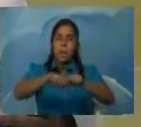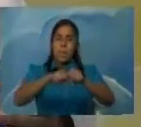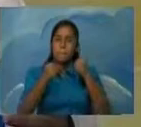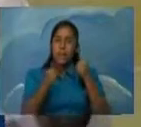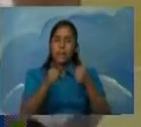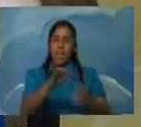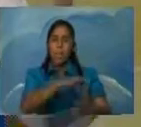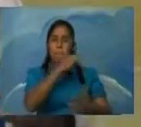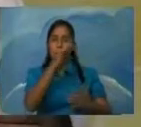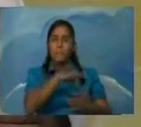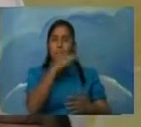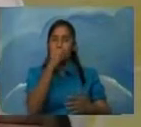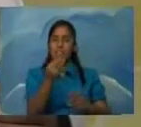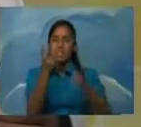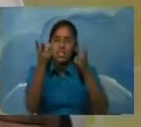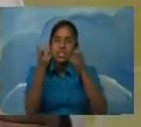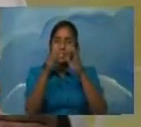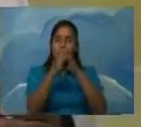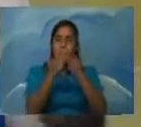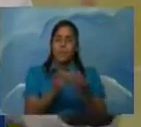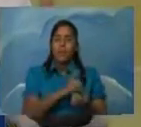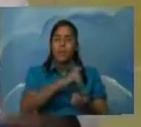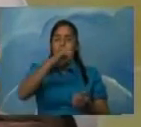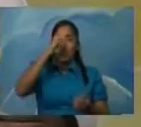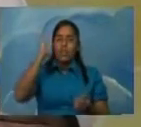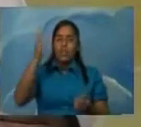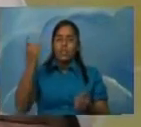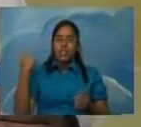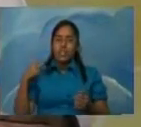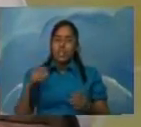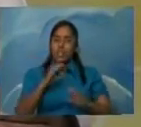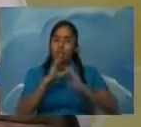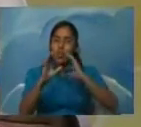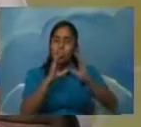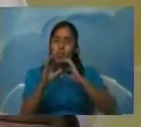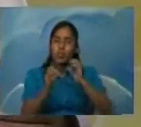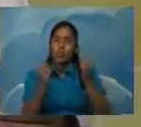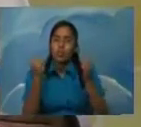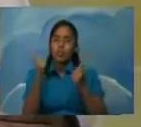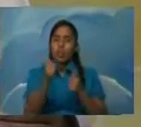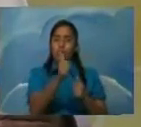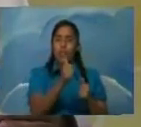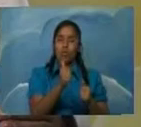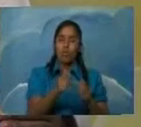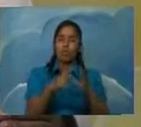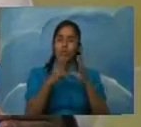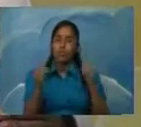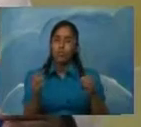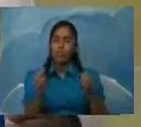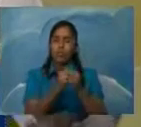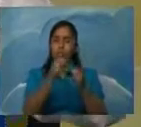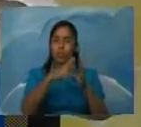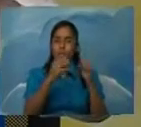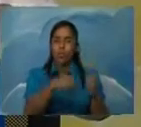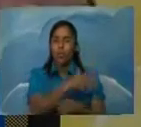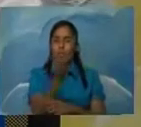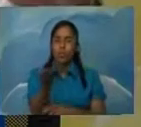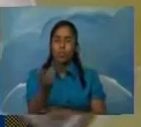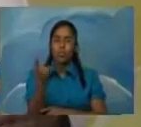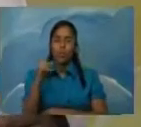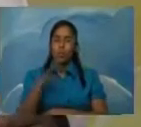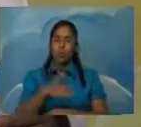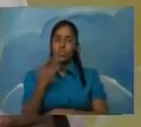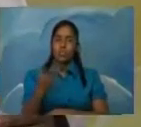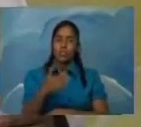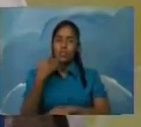el pan espiritual, recibir la palabra de Dios, tener comunión los unos con los otros. Usted no puede ser un fuera de orden que se queda en